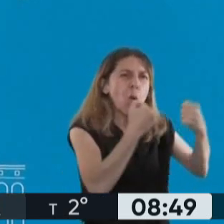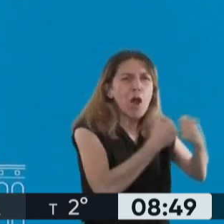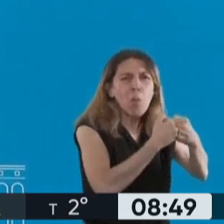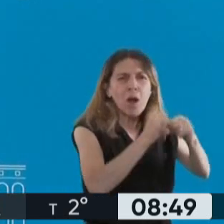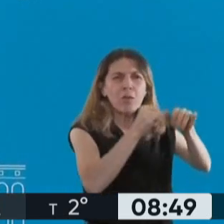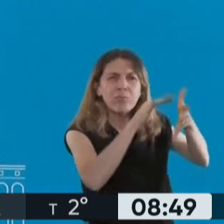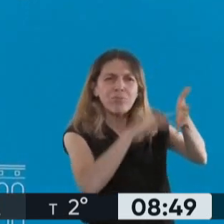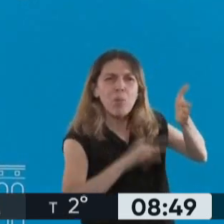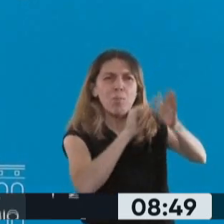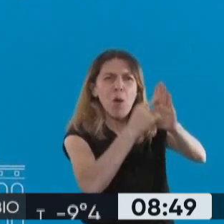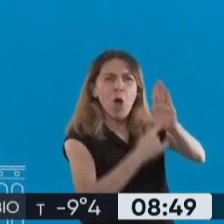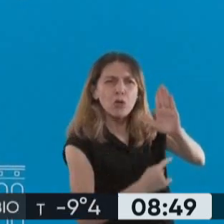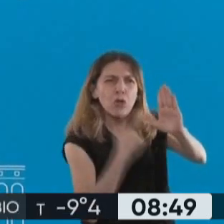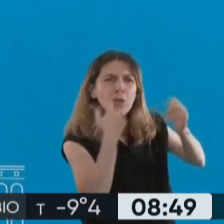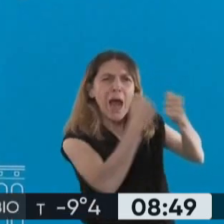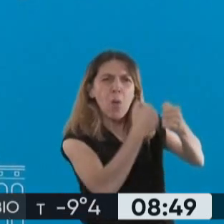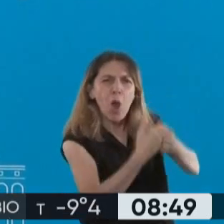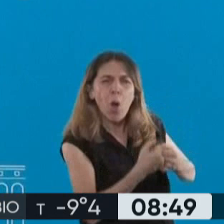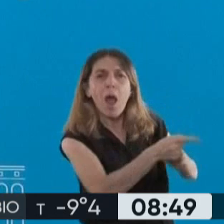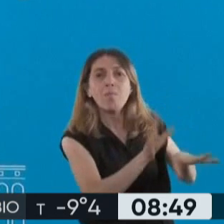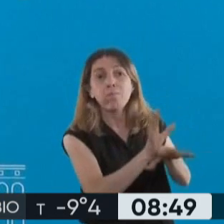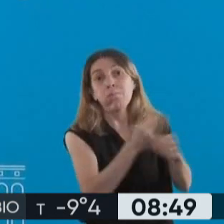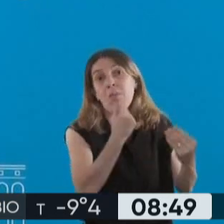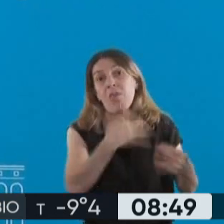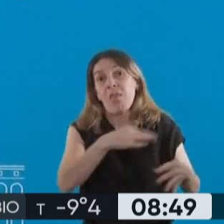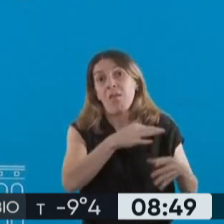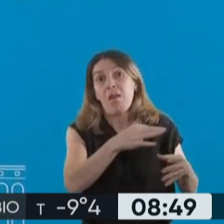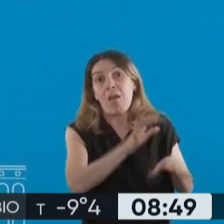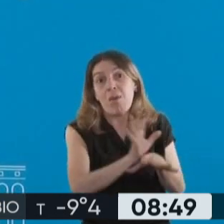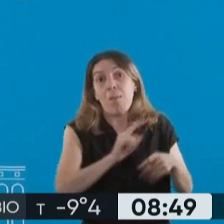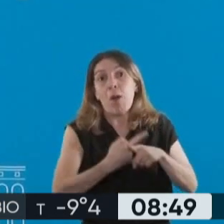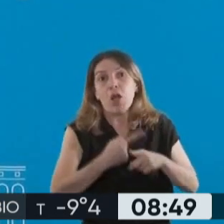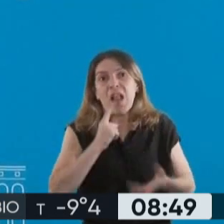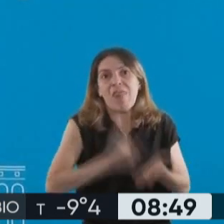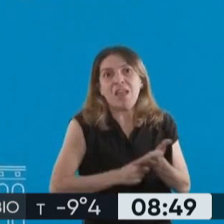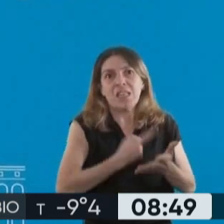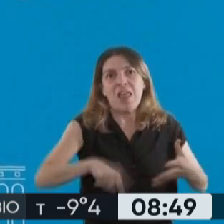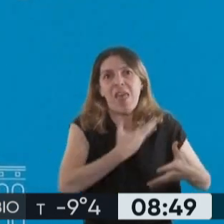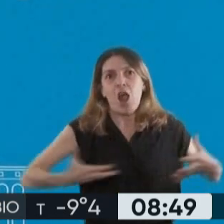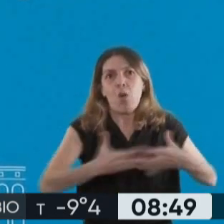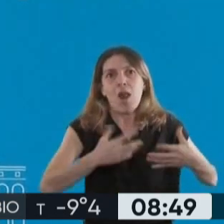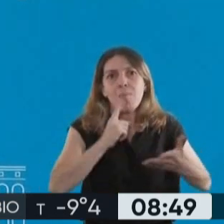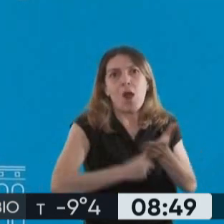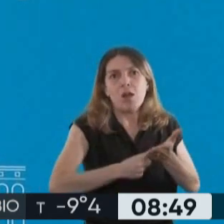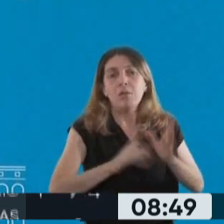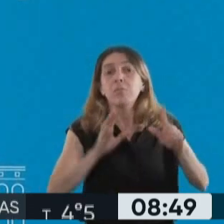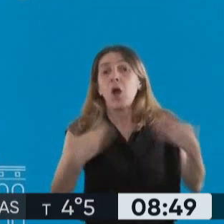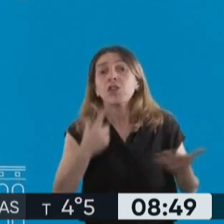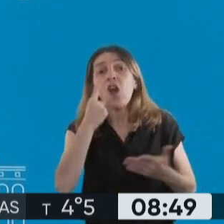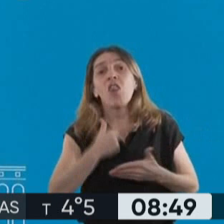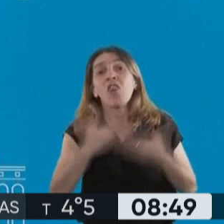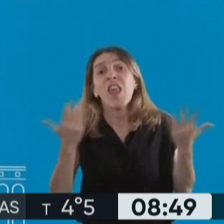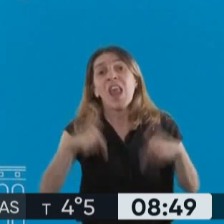avanzar en un tema que tiene que ser una política de Estado. Y finalmente, como hoy es un día particular en la Argentina,